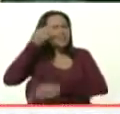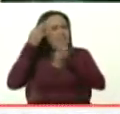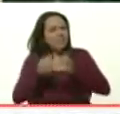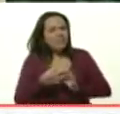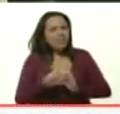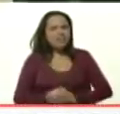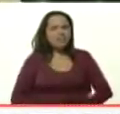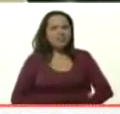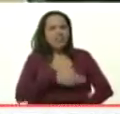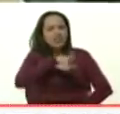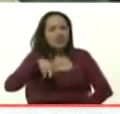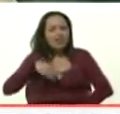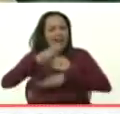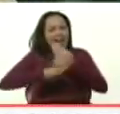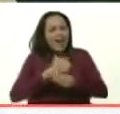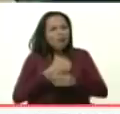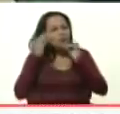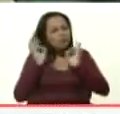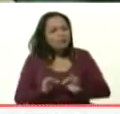seamos pragmáticos.